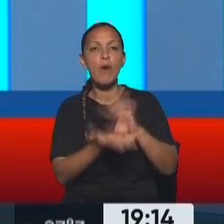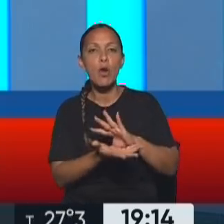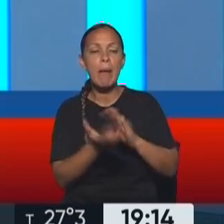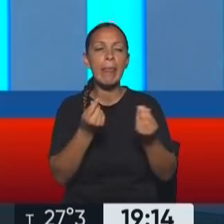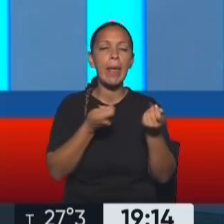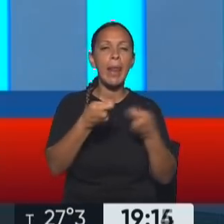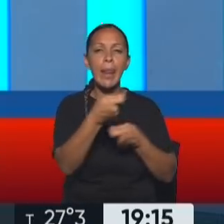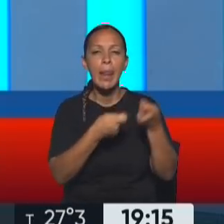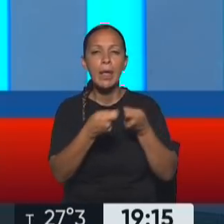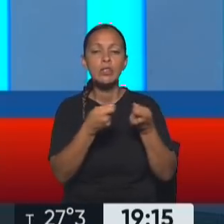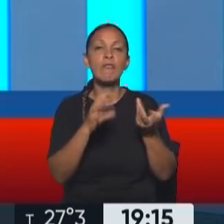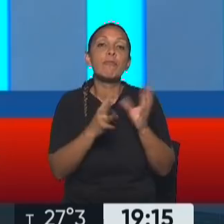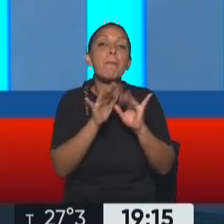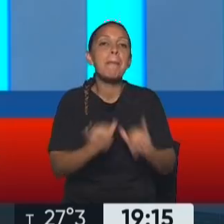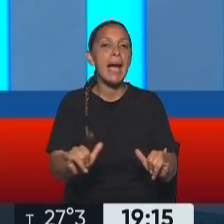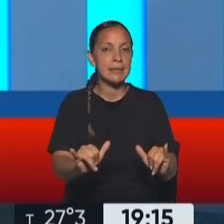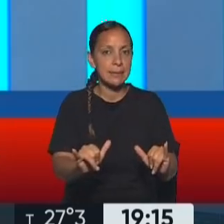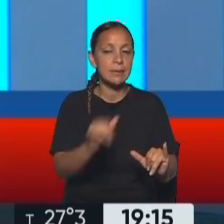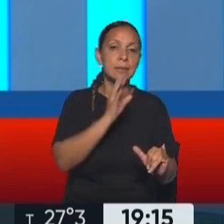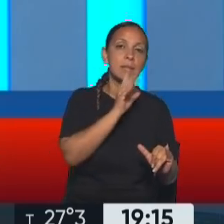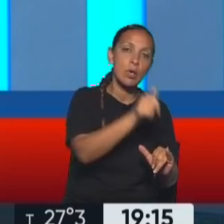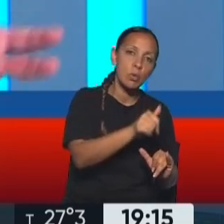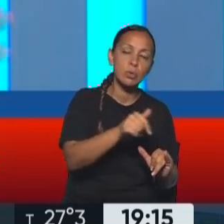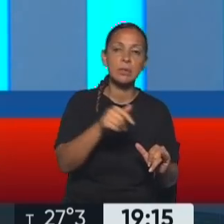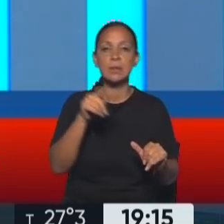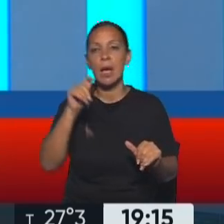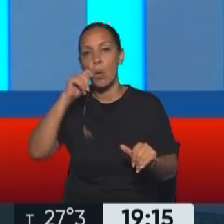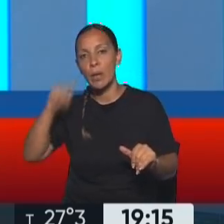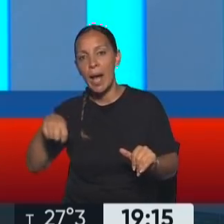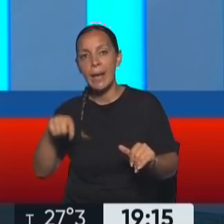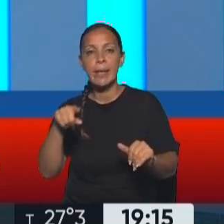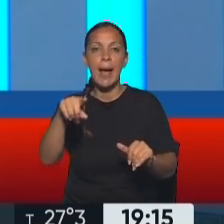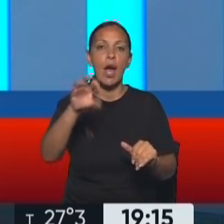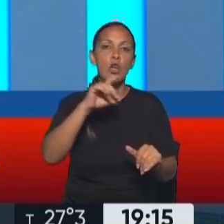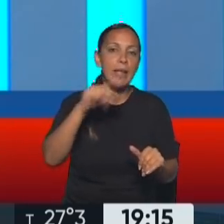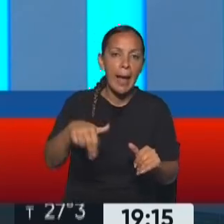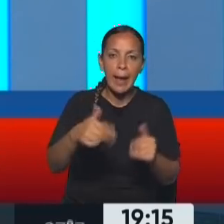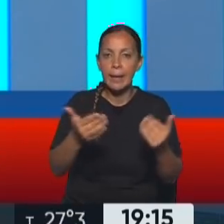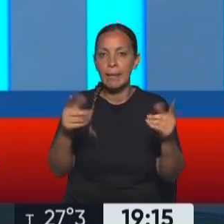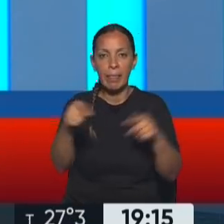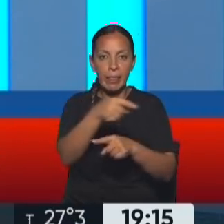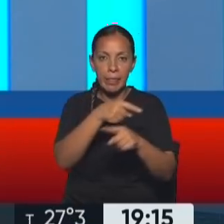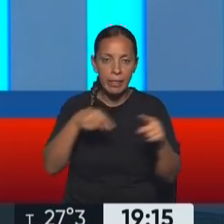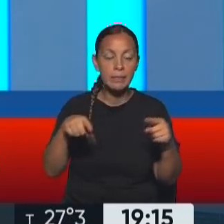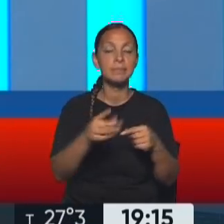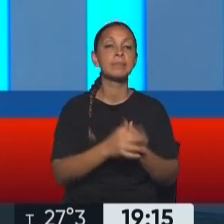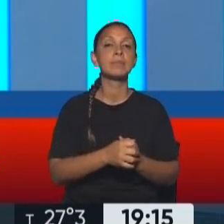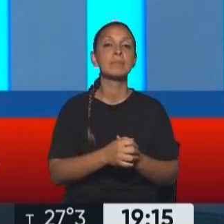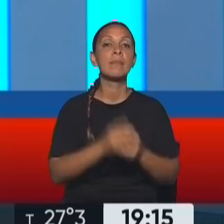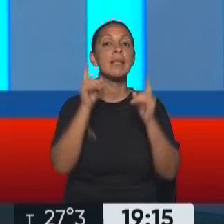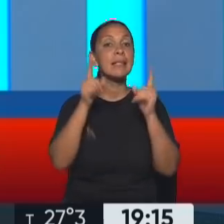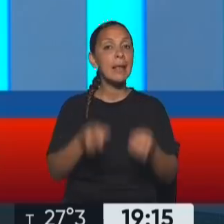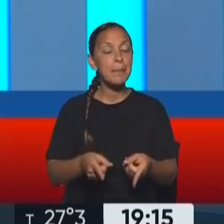de negociación pacífica entre Rusia, Ucrania o la OTAN, con quien corresponda a la negociación. Y después está el tema de